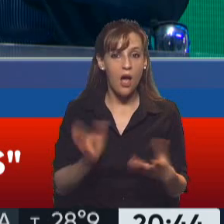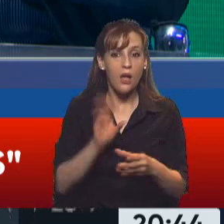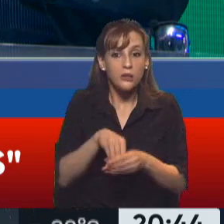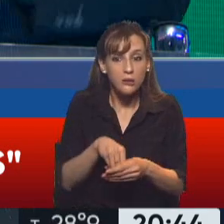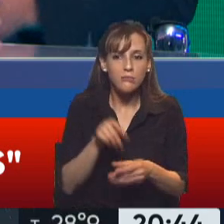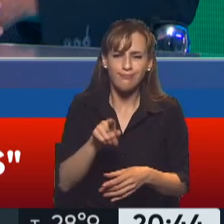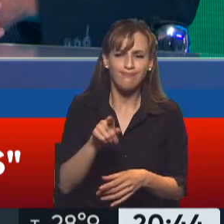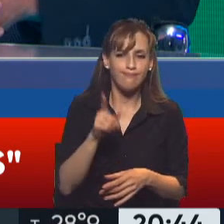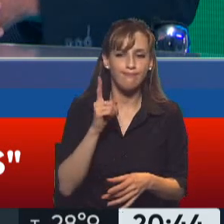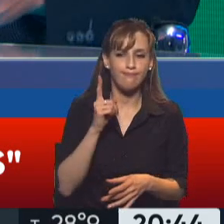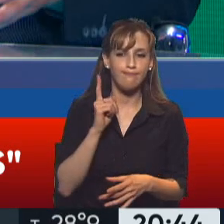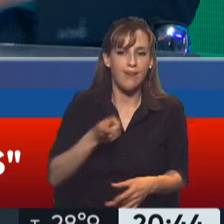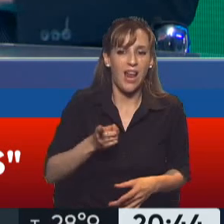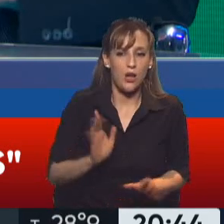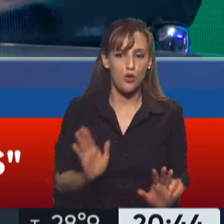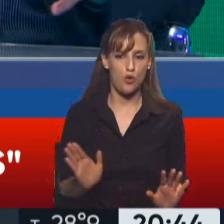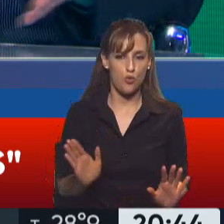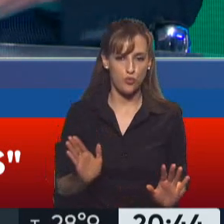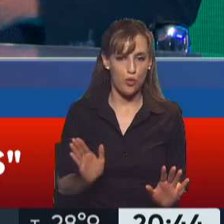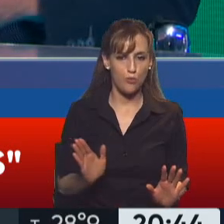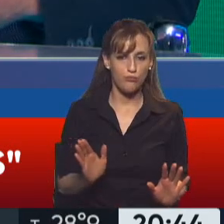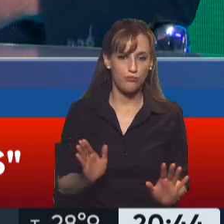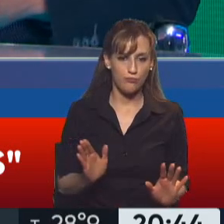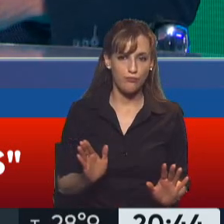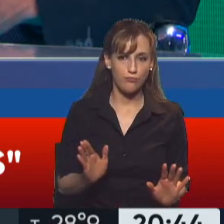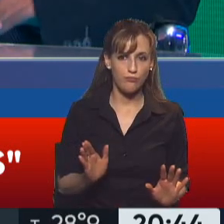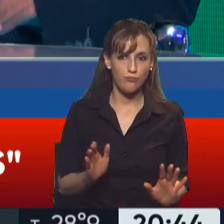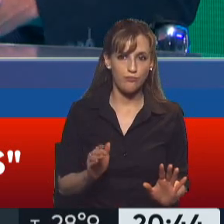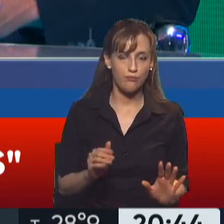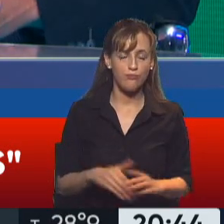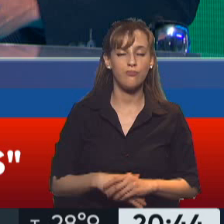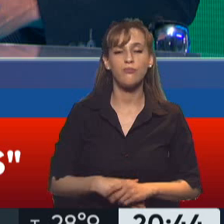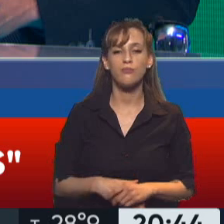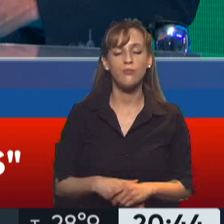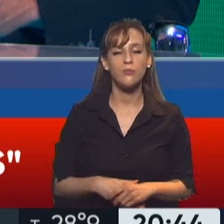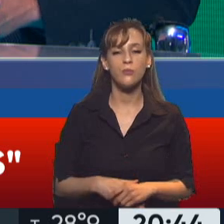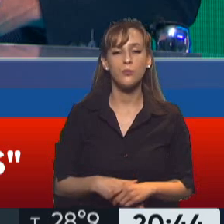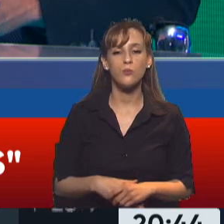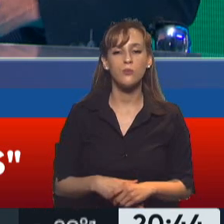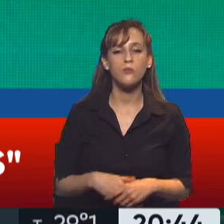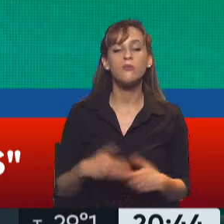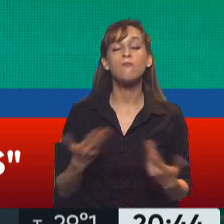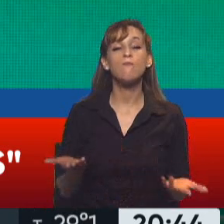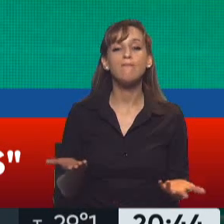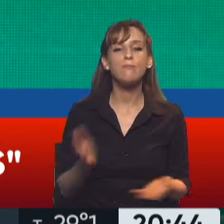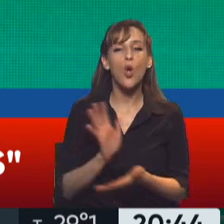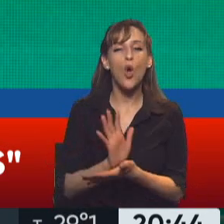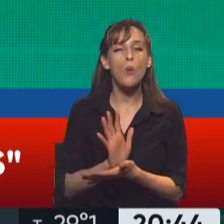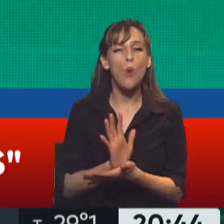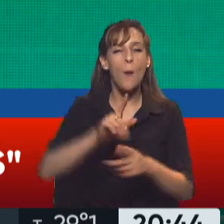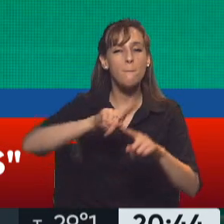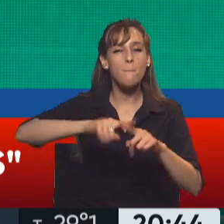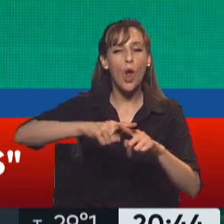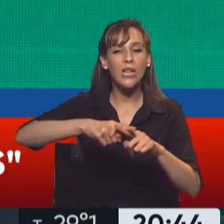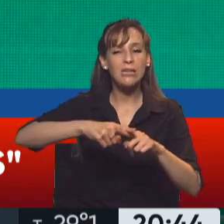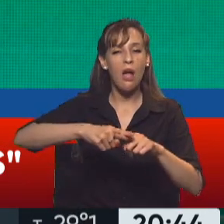riesgo, es un peligro, es algo que conviene más bien quitar de en medio, ¿no? O sea, una suerte de fracaso de la política, lo